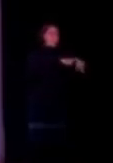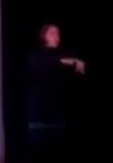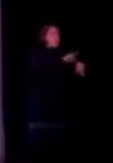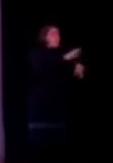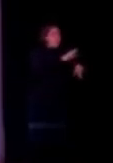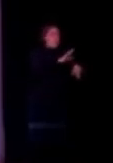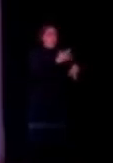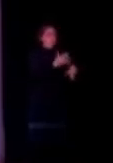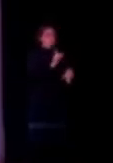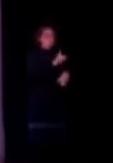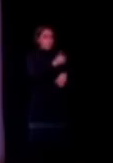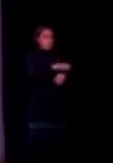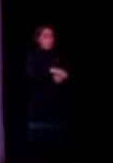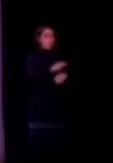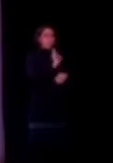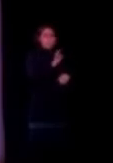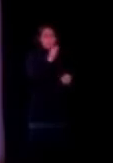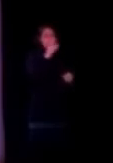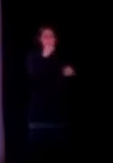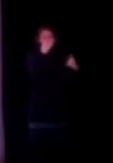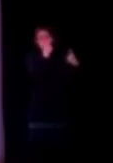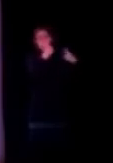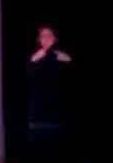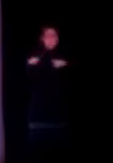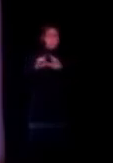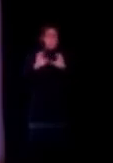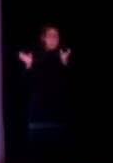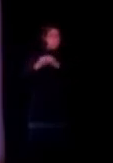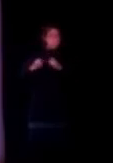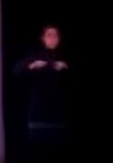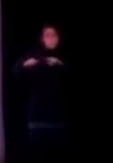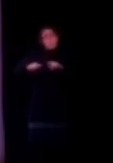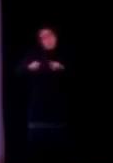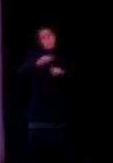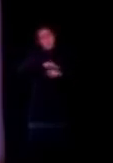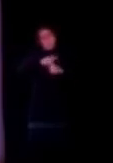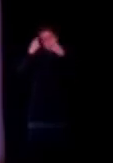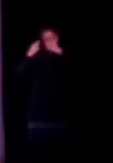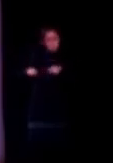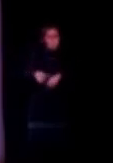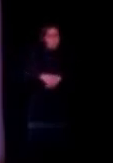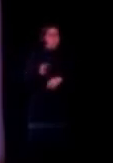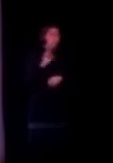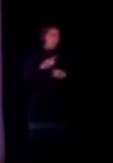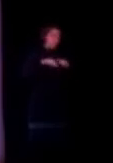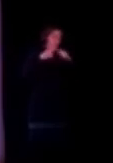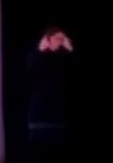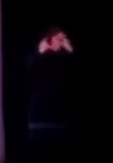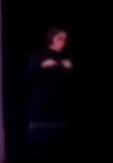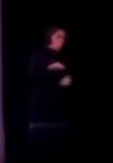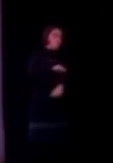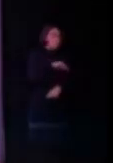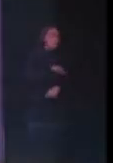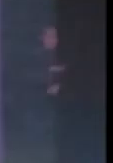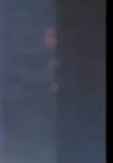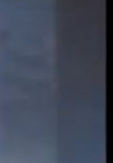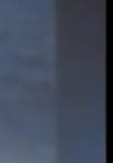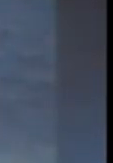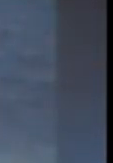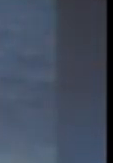son los equipos directivos no. No, para las familias no. Es muy distinto. Y por eso me parecía que aquí, por lo menos yo quería transmitir